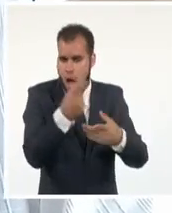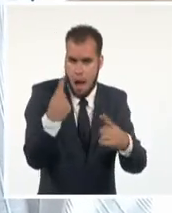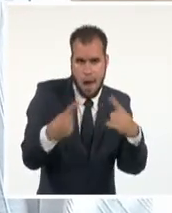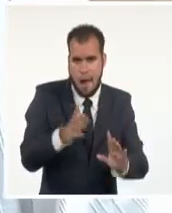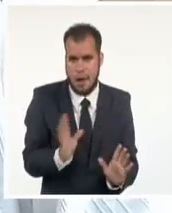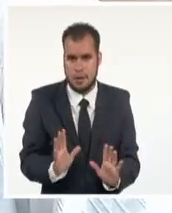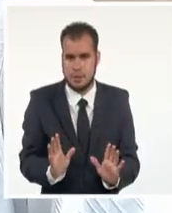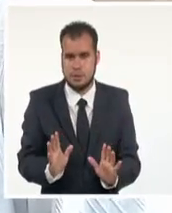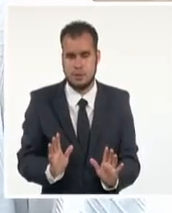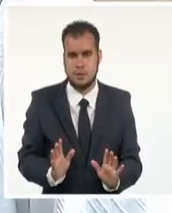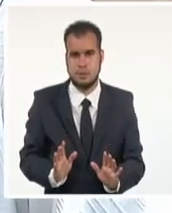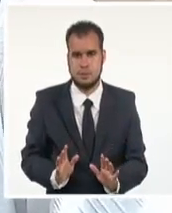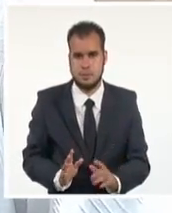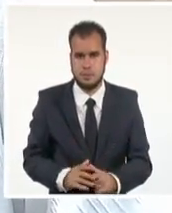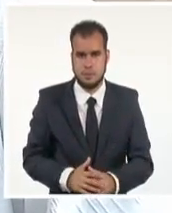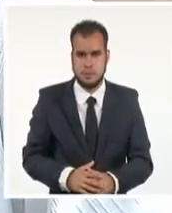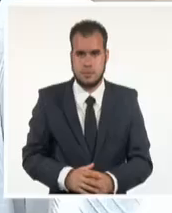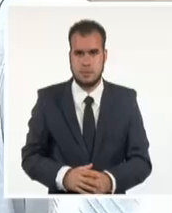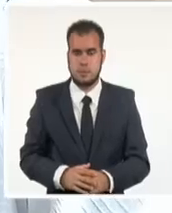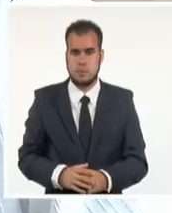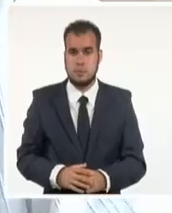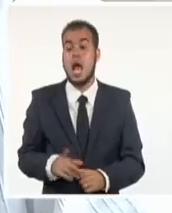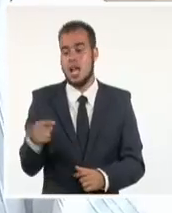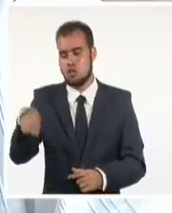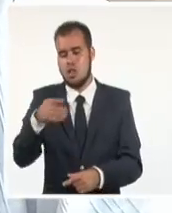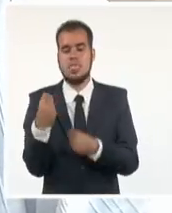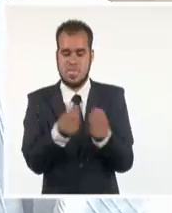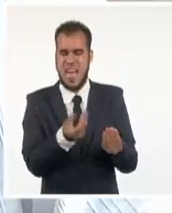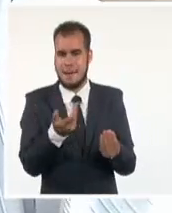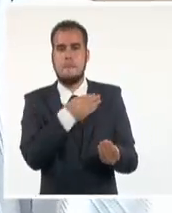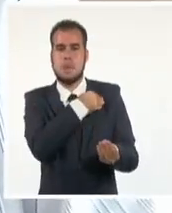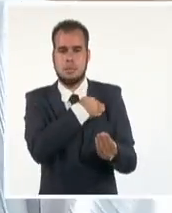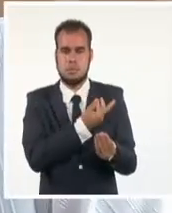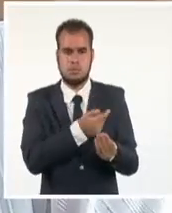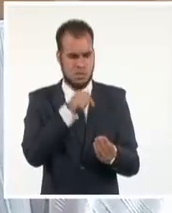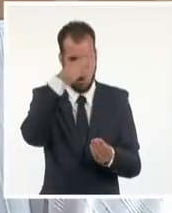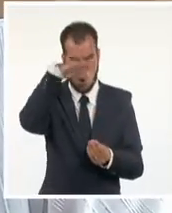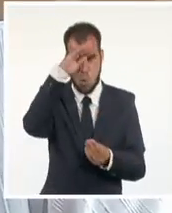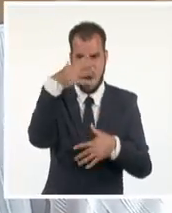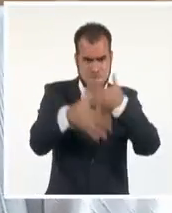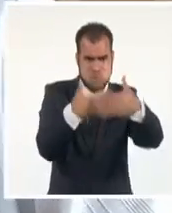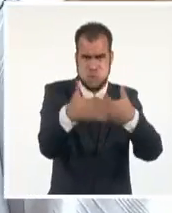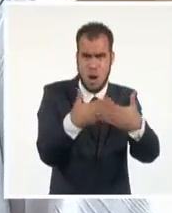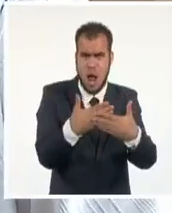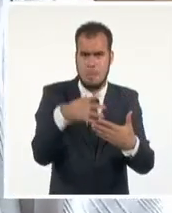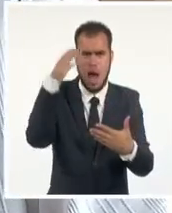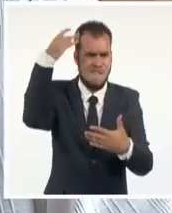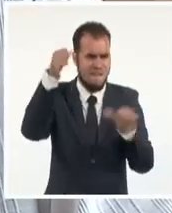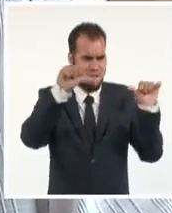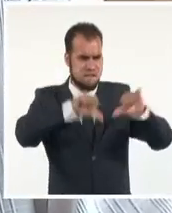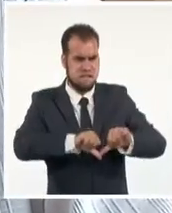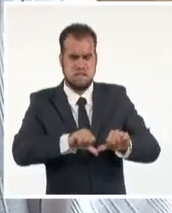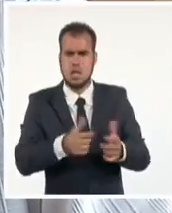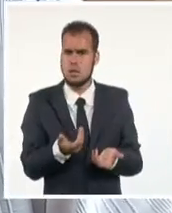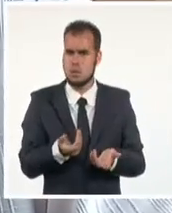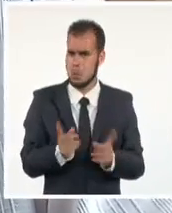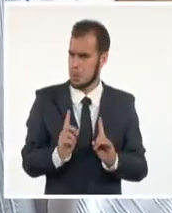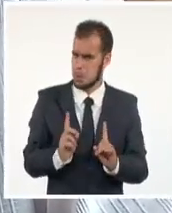que hoy tienen familiares enfermos y necesitados al menos de un analgésico, de una dipirona, por cualquier dolencia, no solo